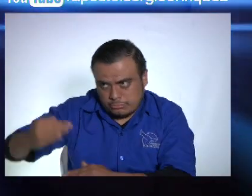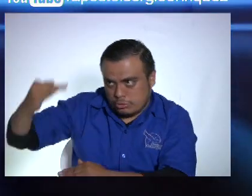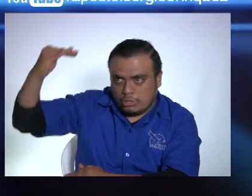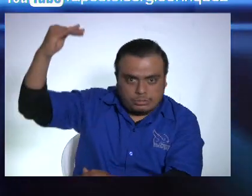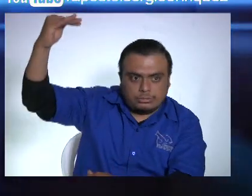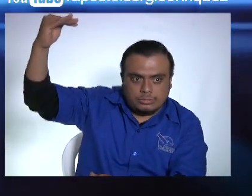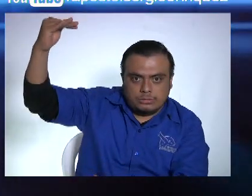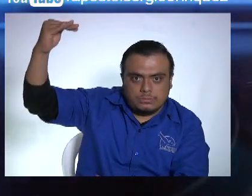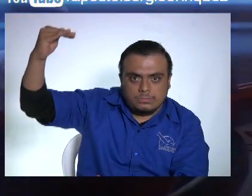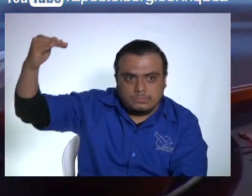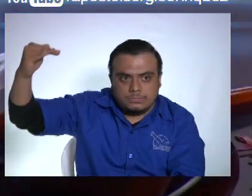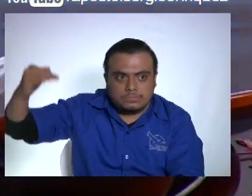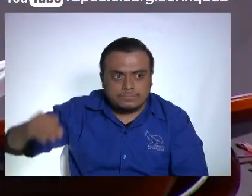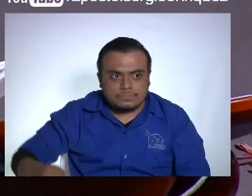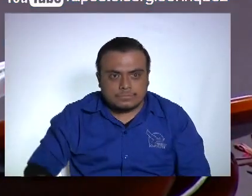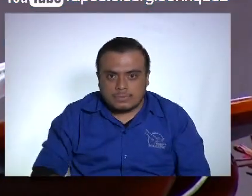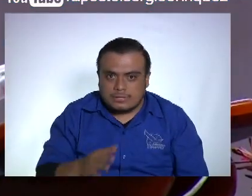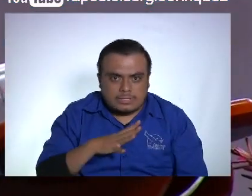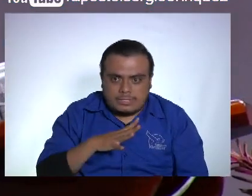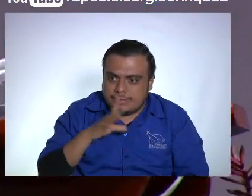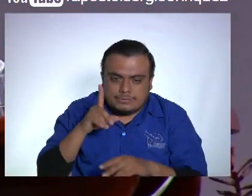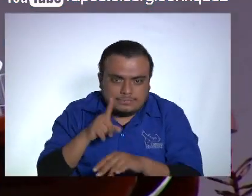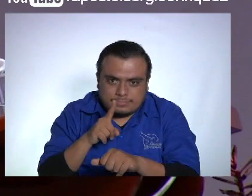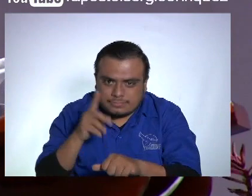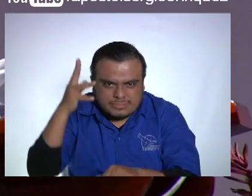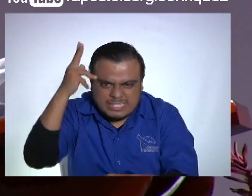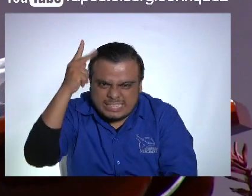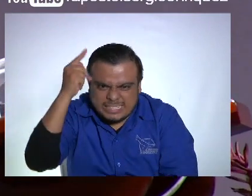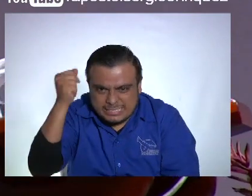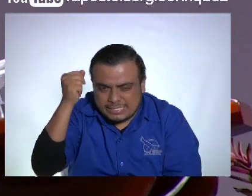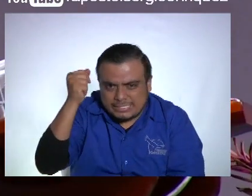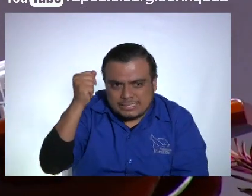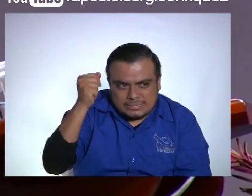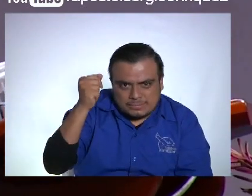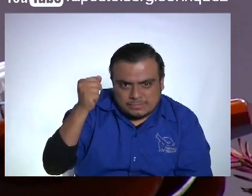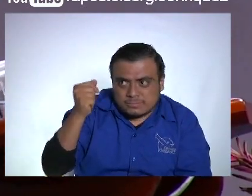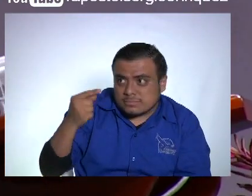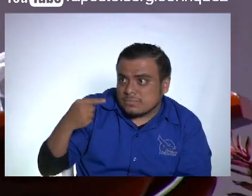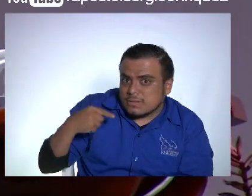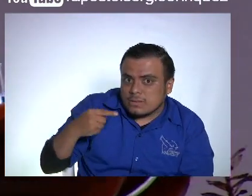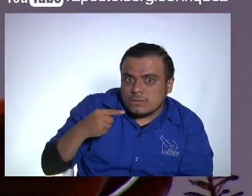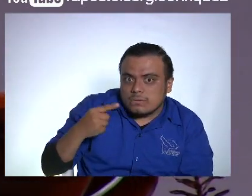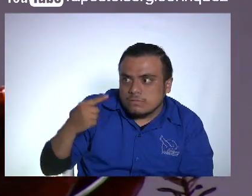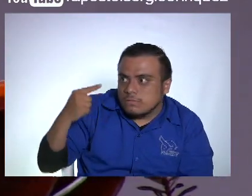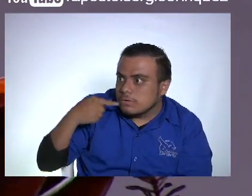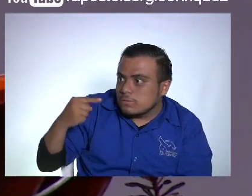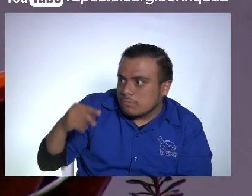y pasan por épocas que uno dice: wow, ya creció.